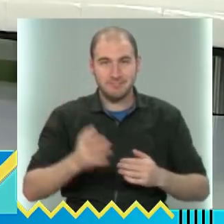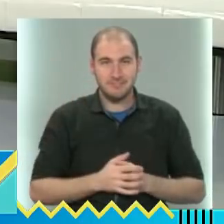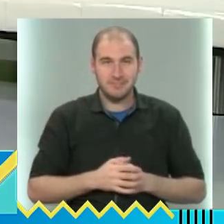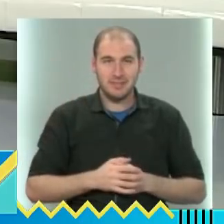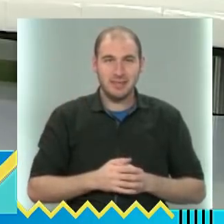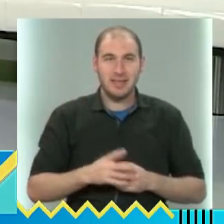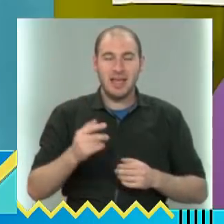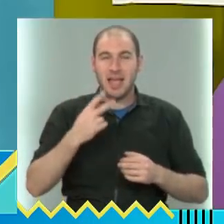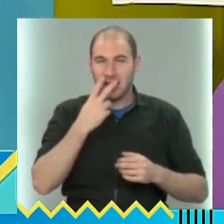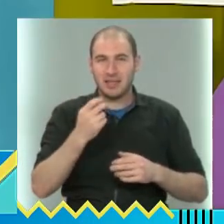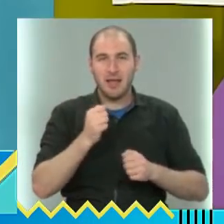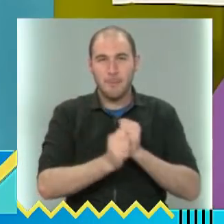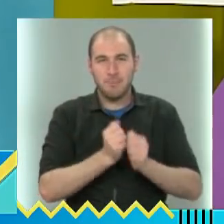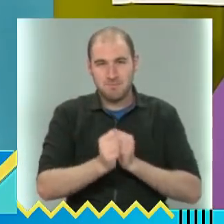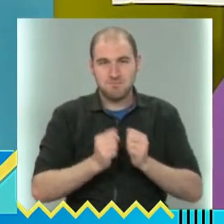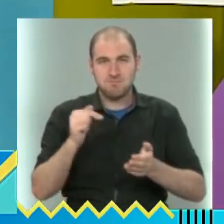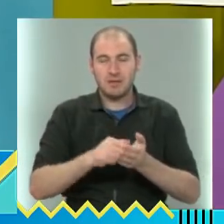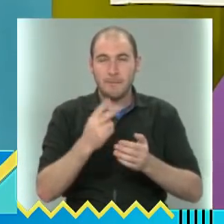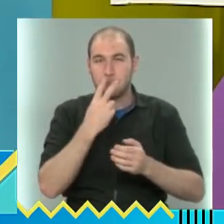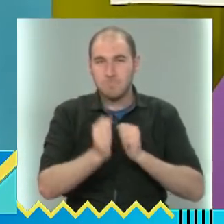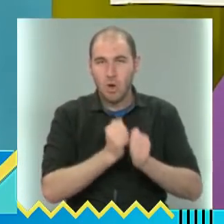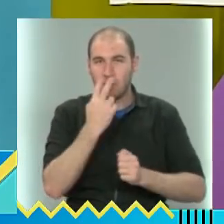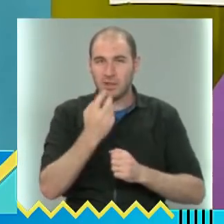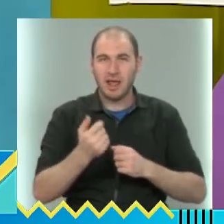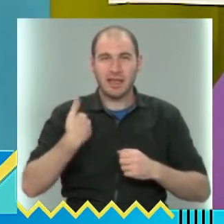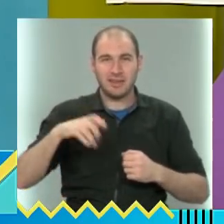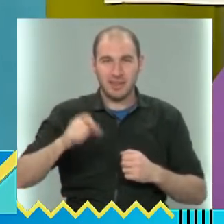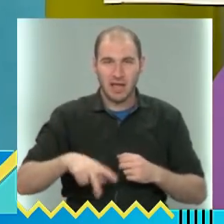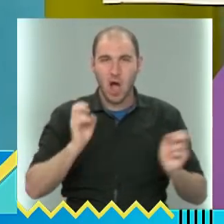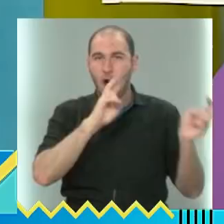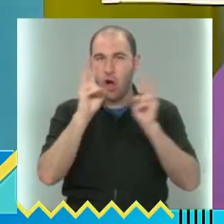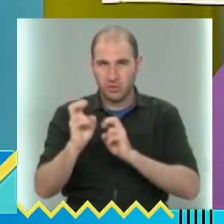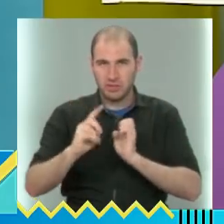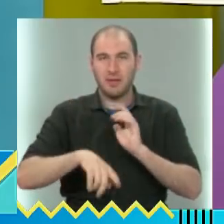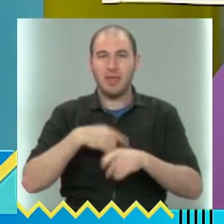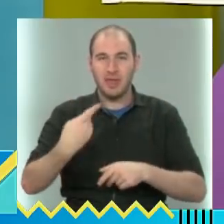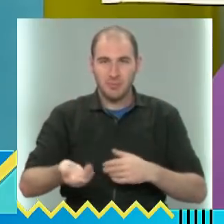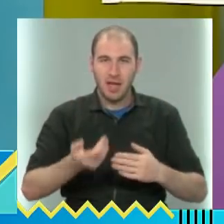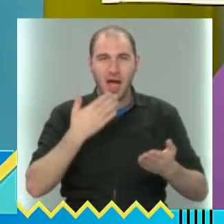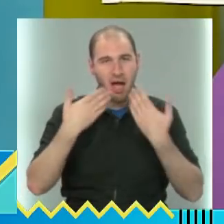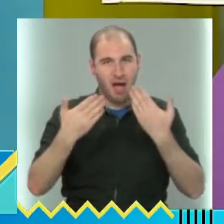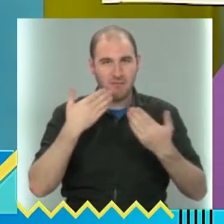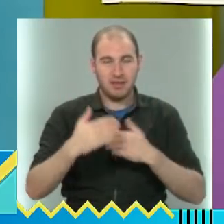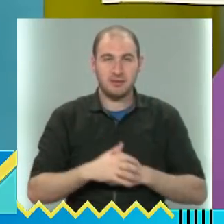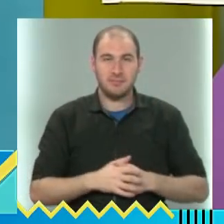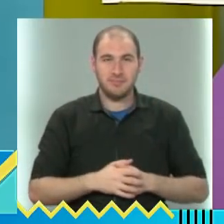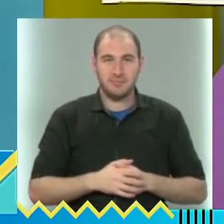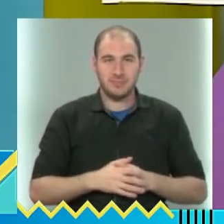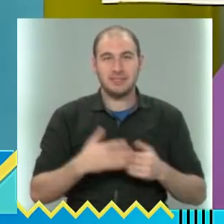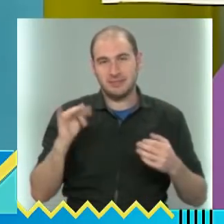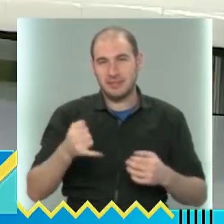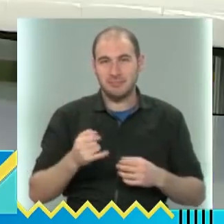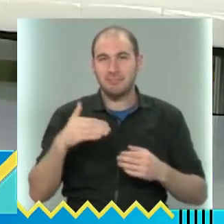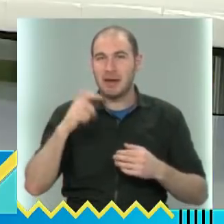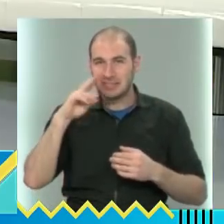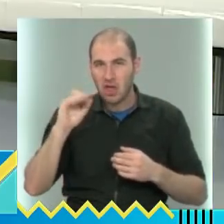De matriz productiva, por supuesto, y producción energética de nuestro país es otro tema que seguramente tendremos que seguir tocando. Claramente.